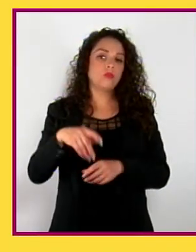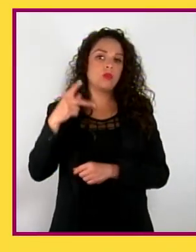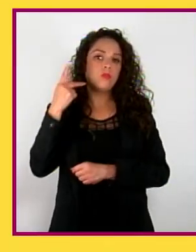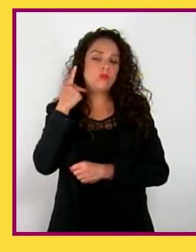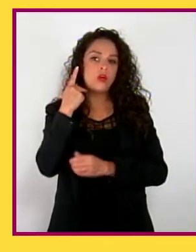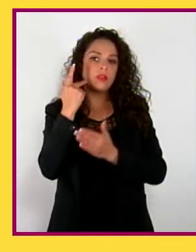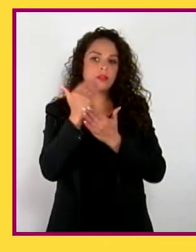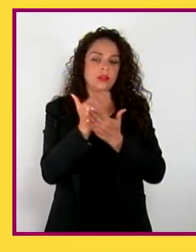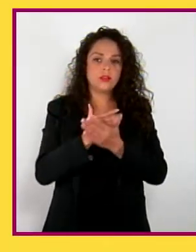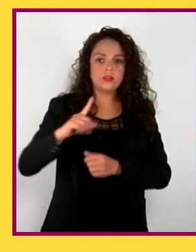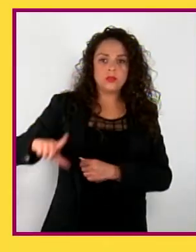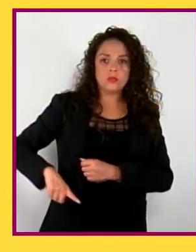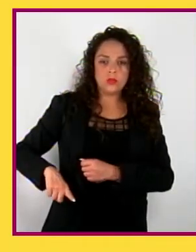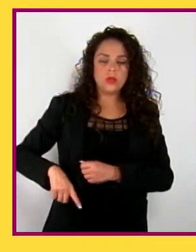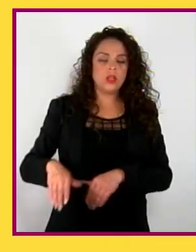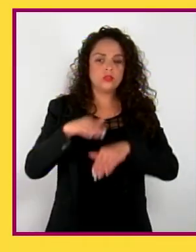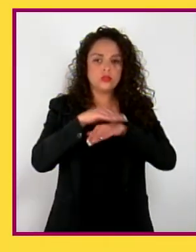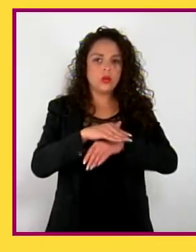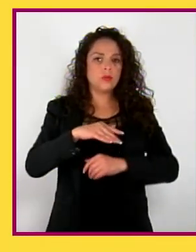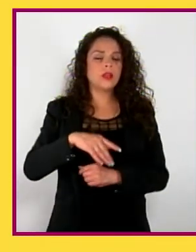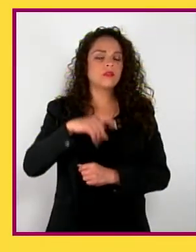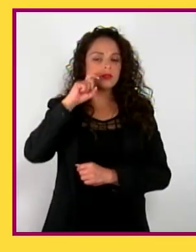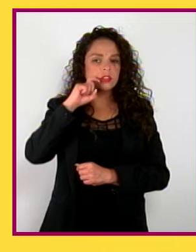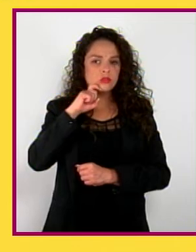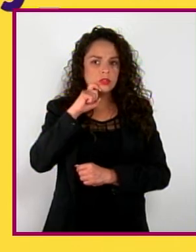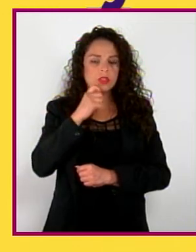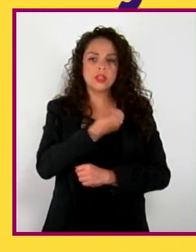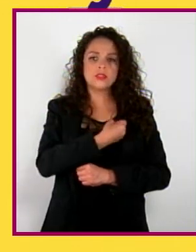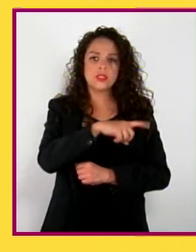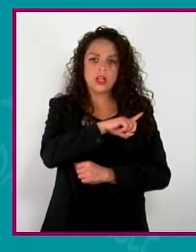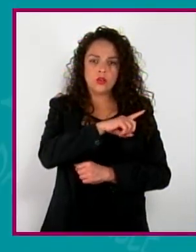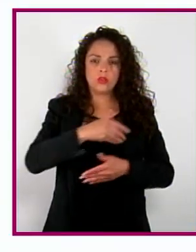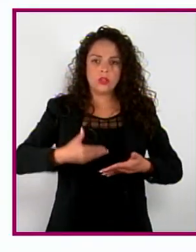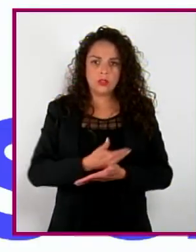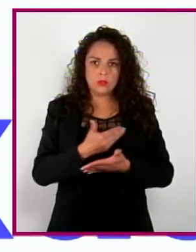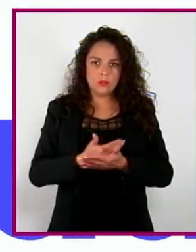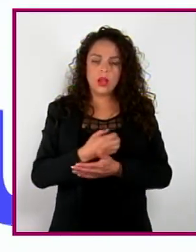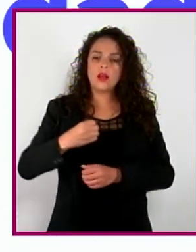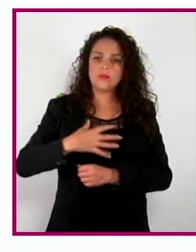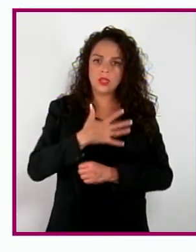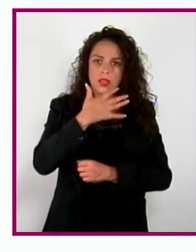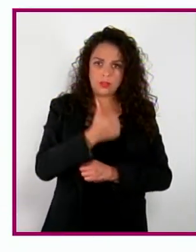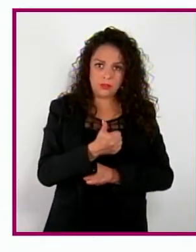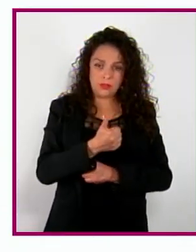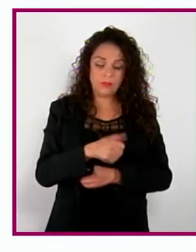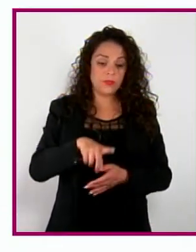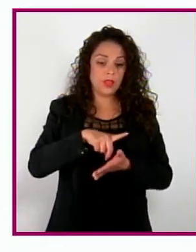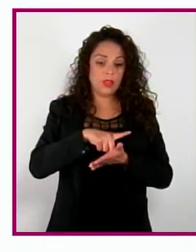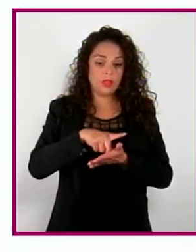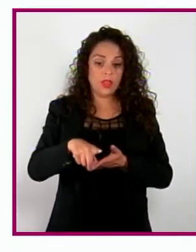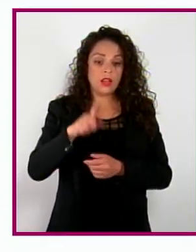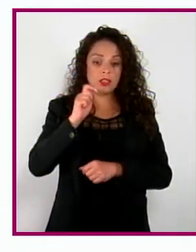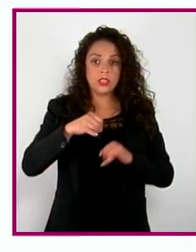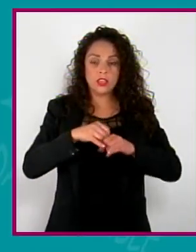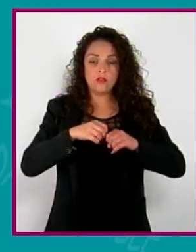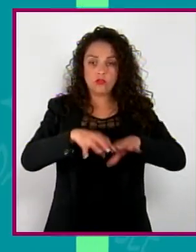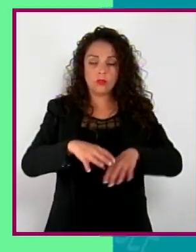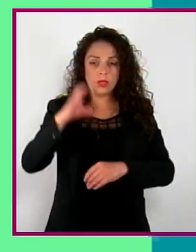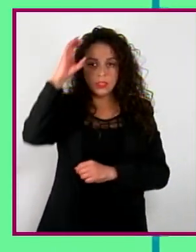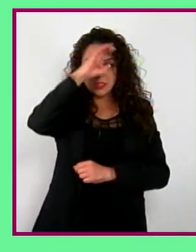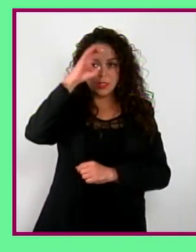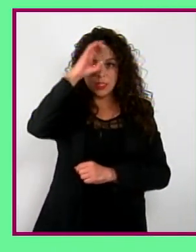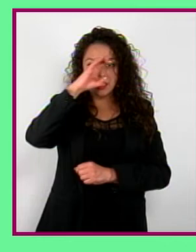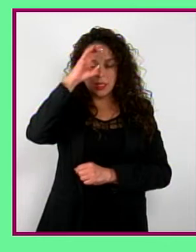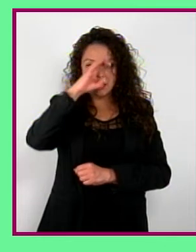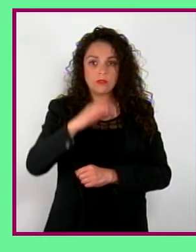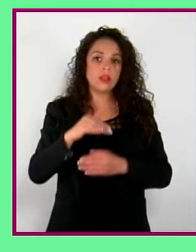públicas sobre salud, sexualidad, reproducción y bienestar. Derecho a la información científica sobre sexualidad en